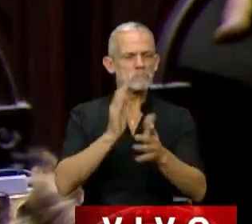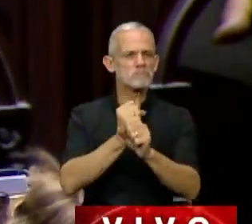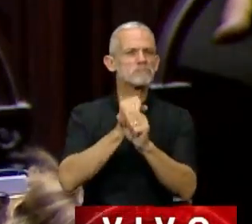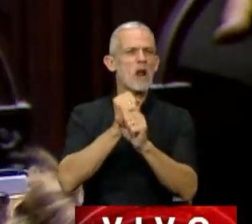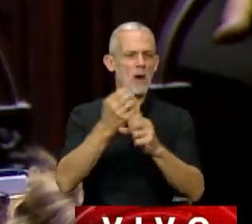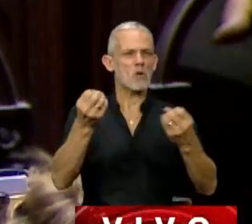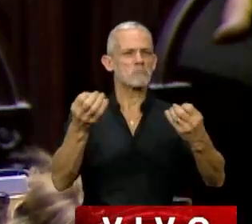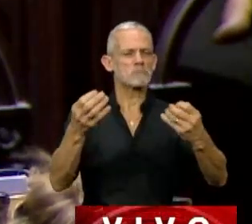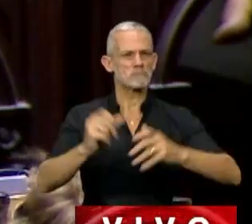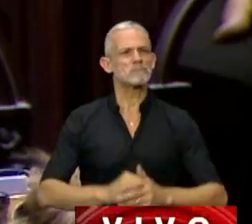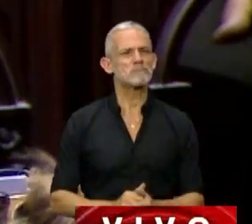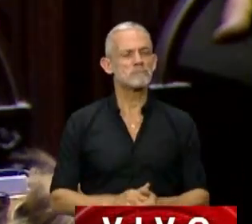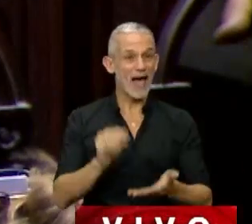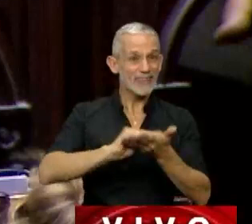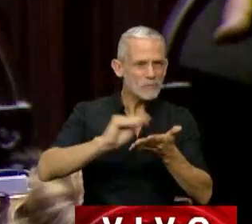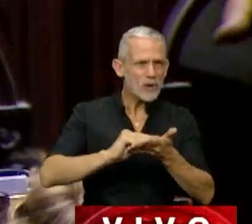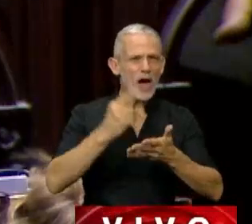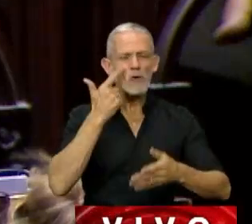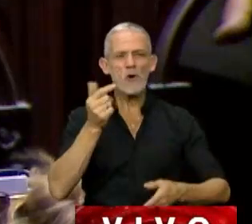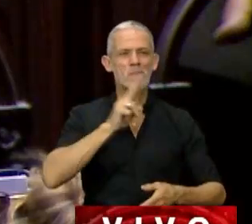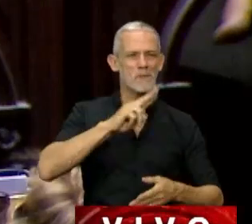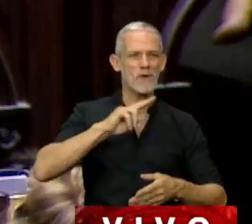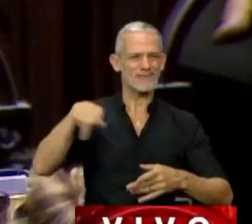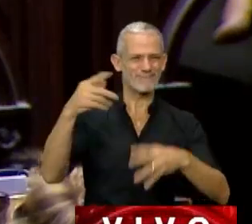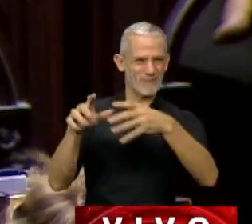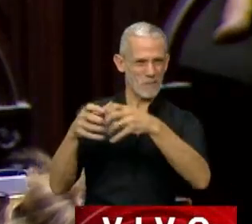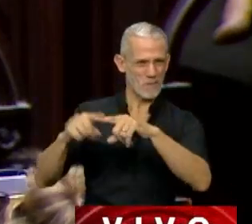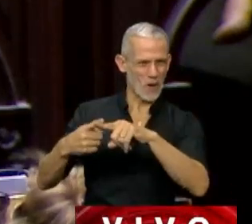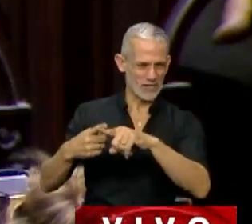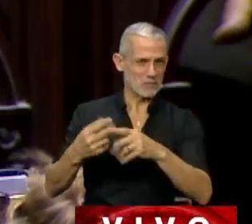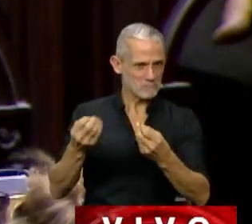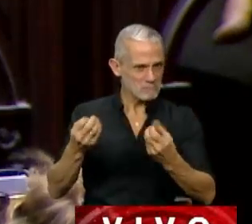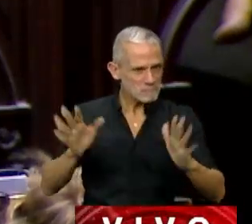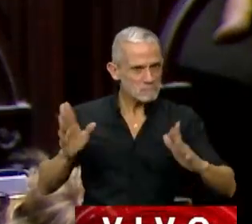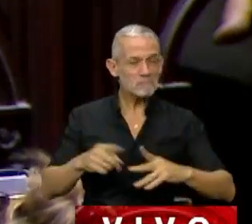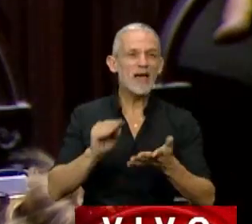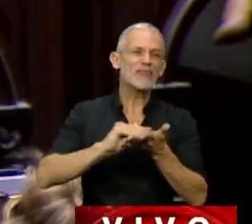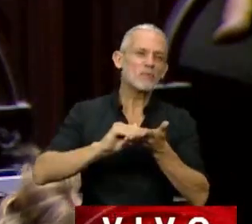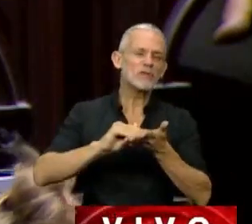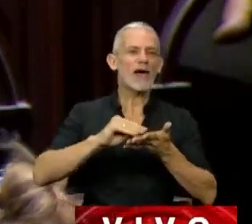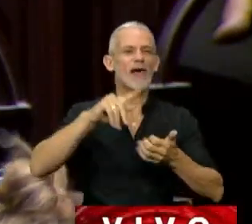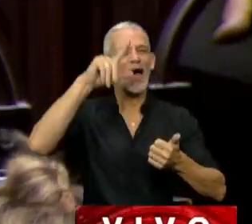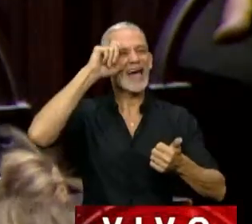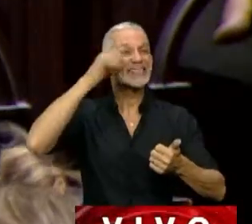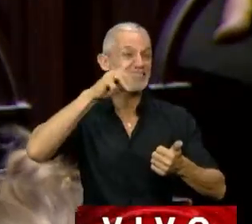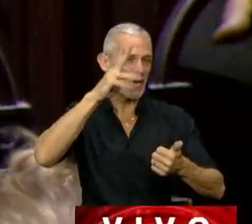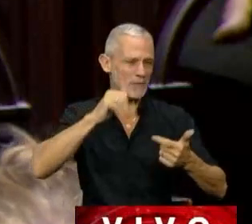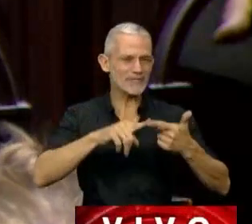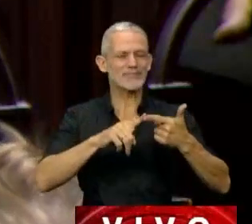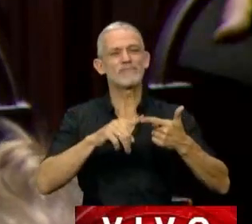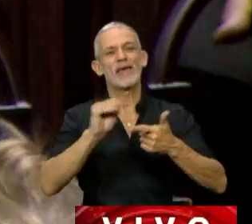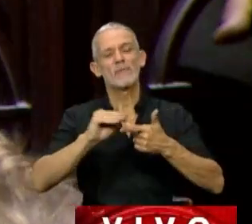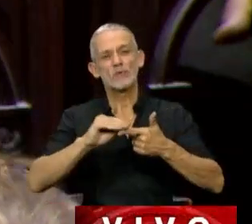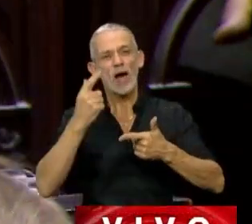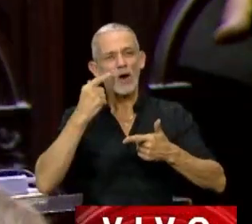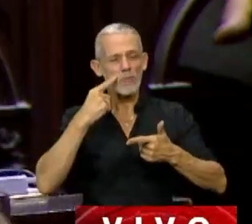trabajo de diputados y diputadas de los otros bloques, me refiero a la diputada Gabriela Esteves, a la